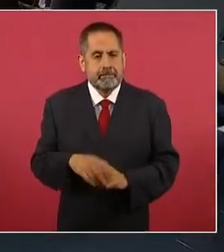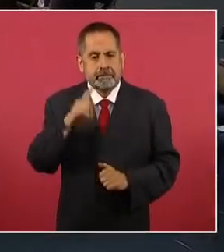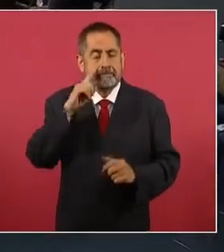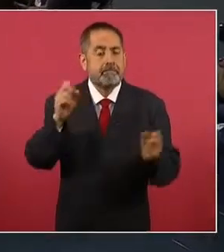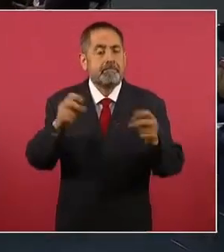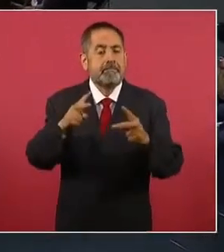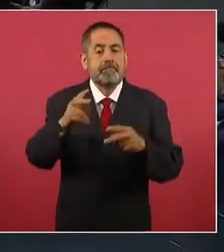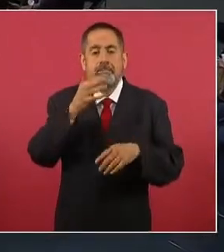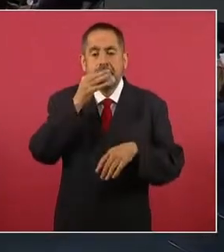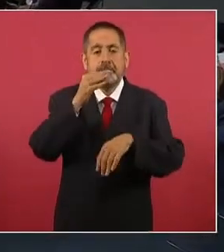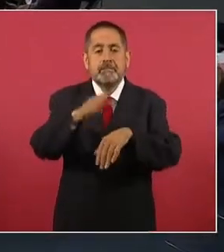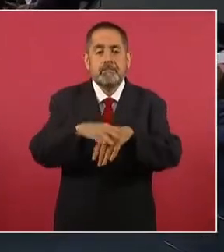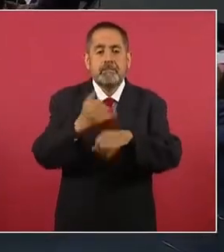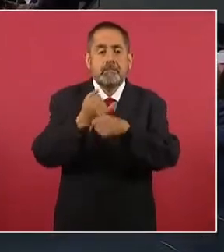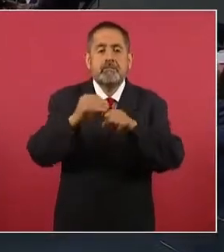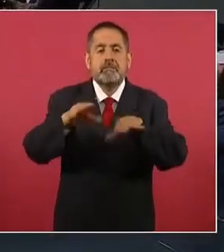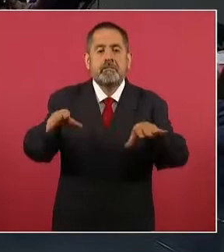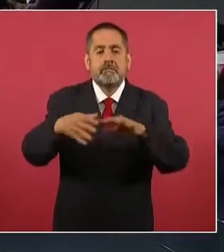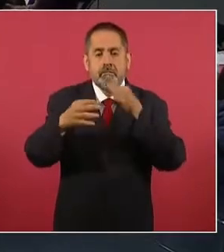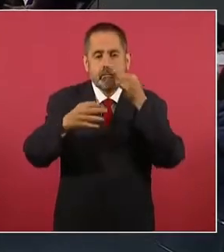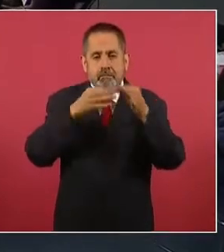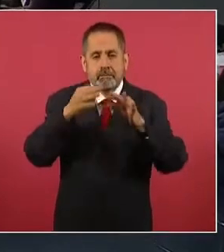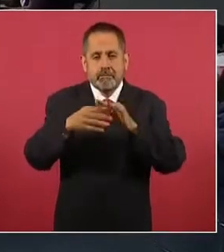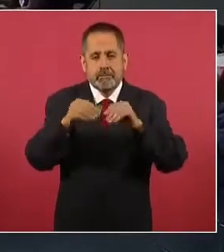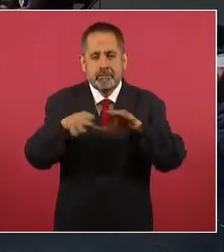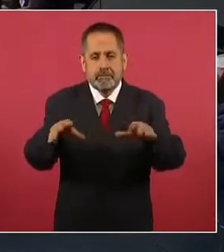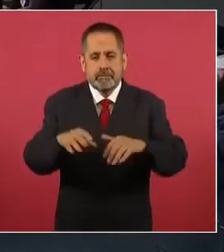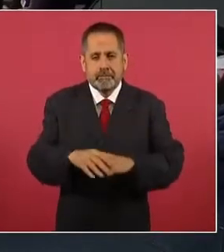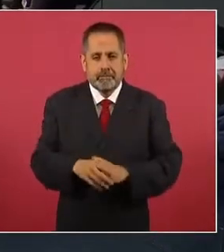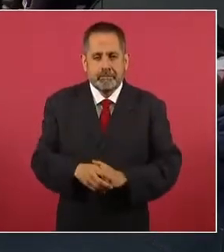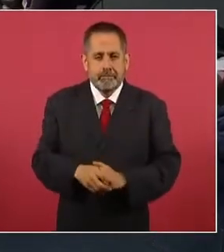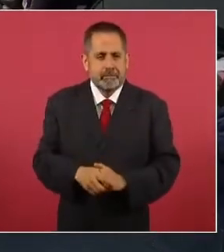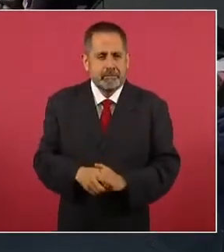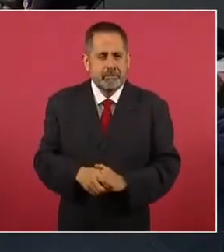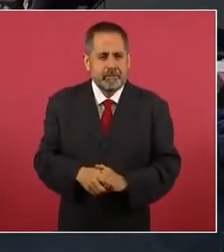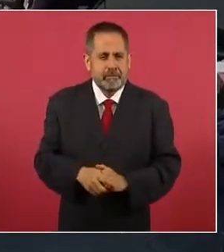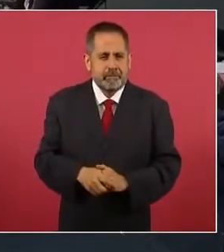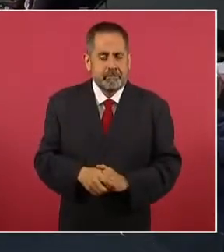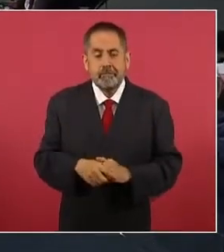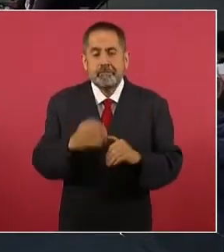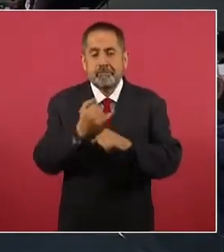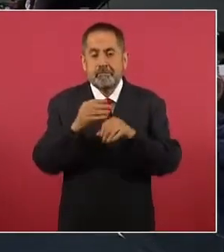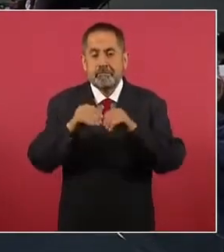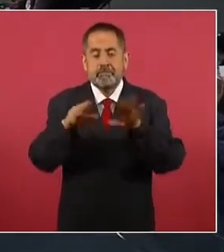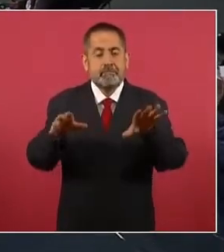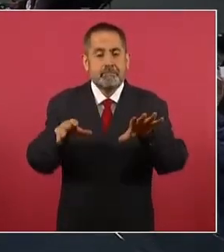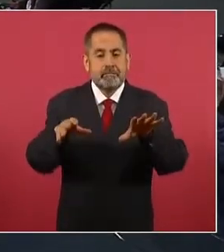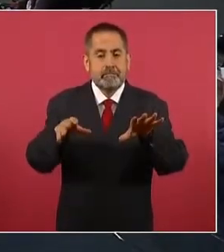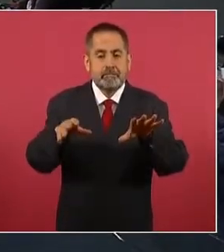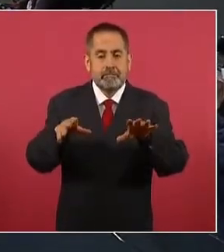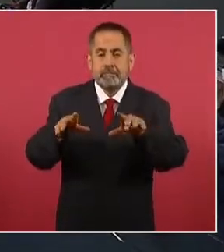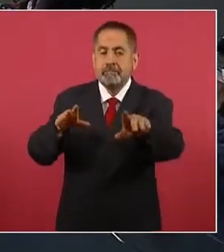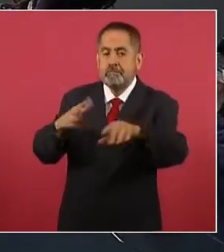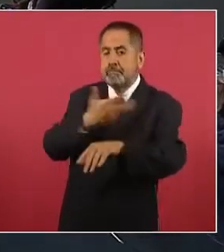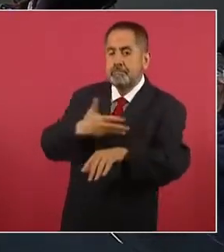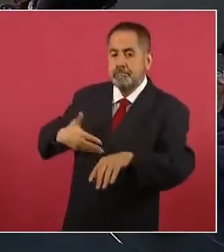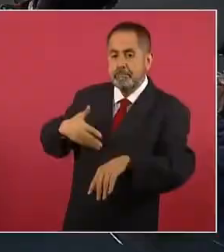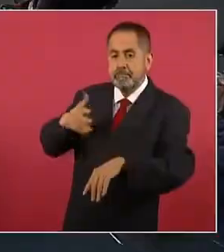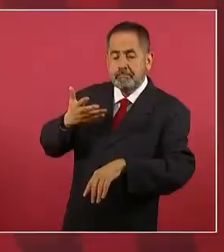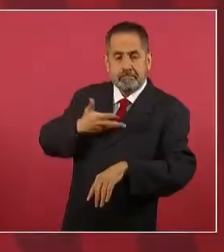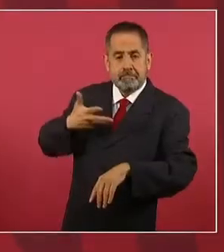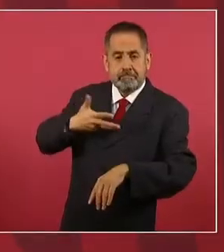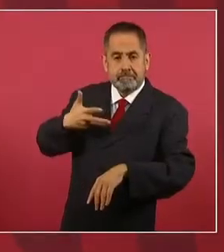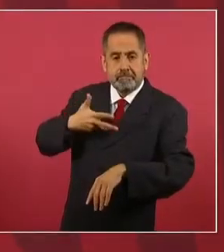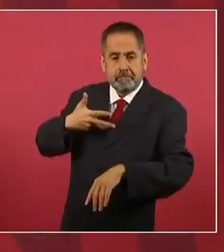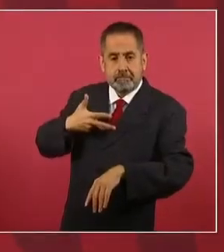Nada más les voy a dar una información. Sí, para que, si no van a decir que no hubo, no hubo información.